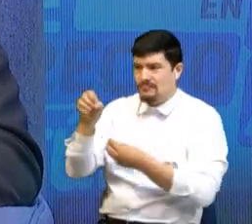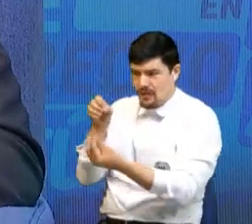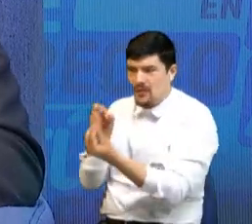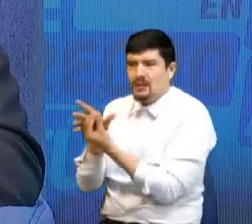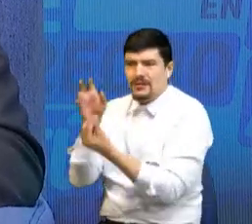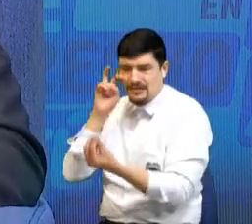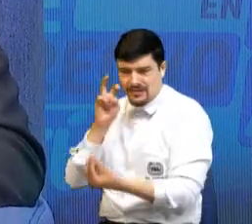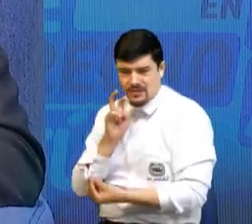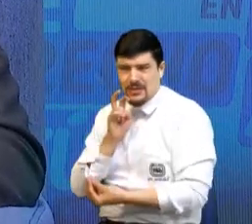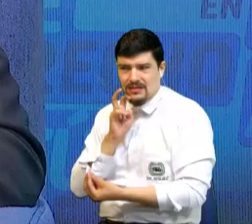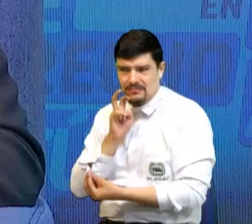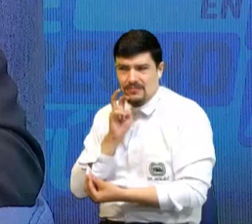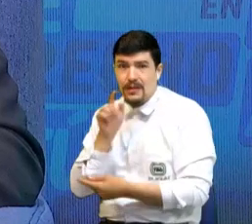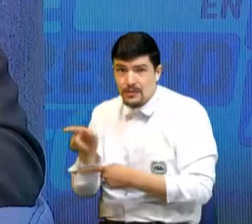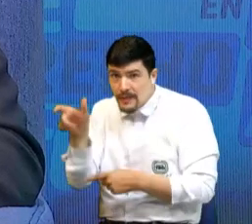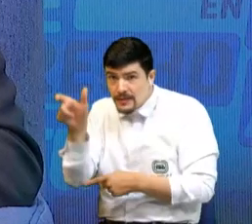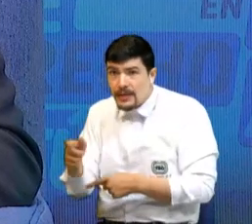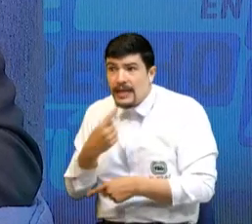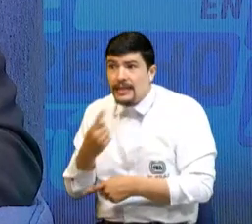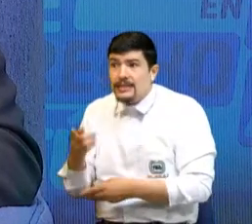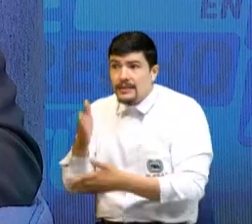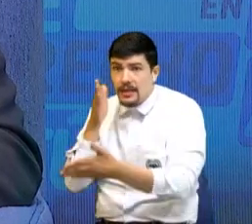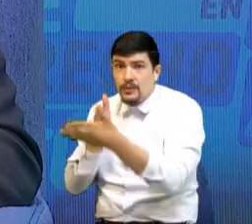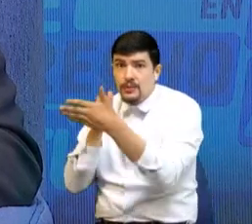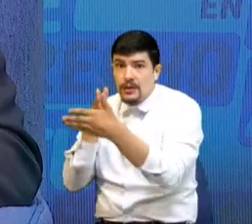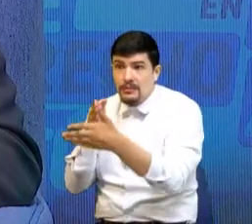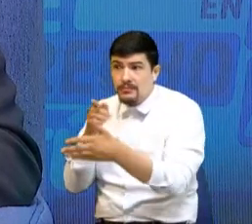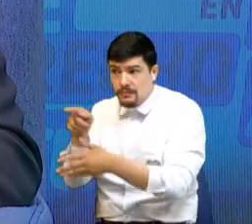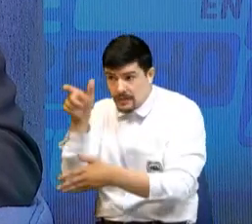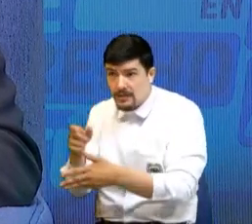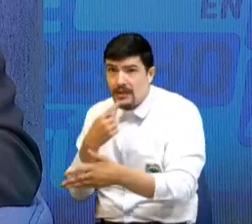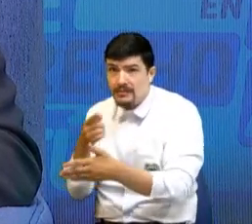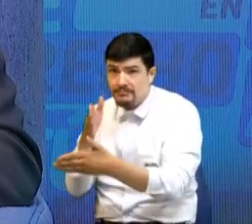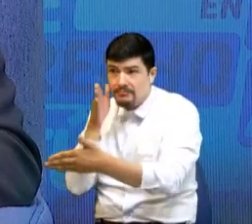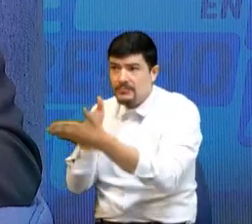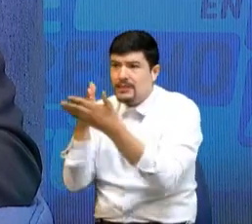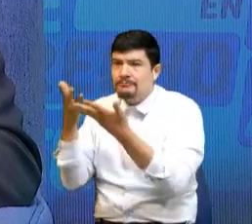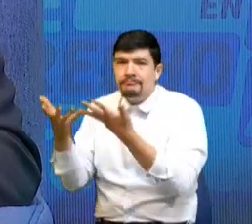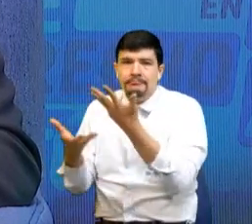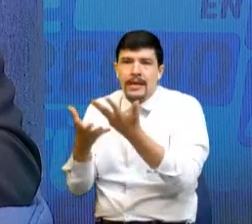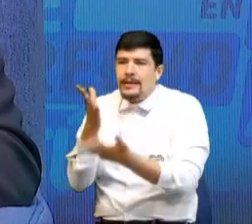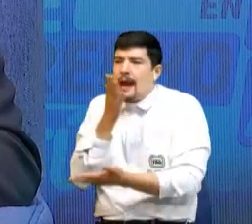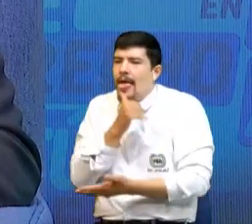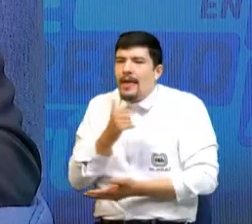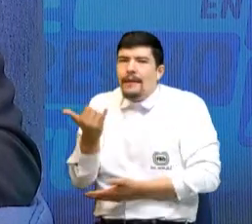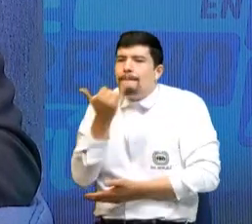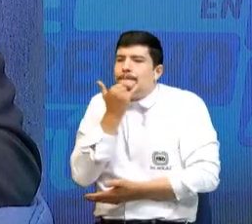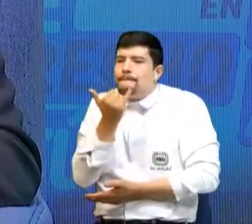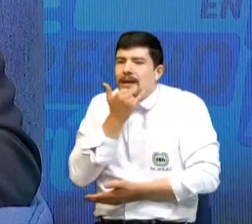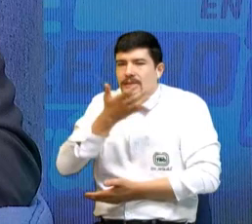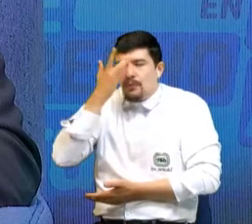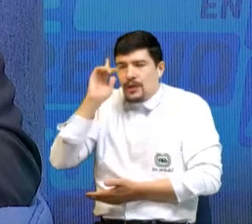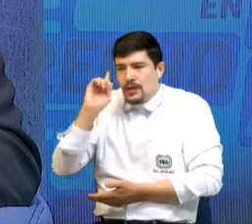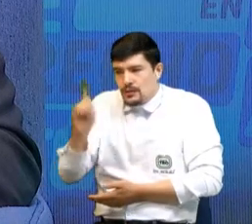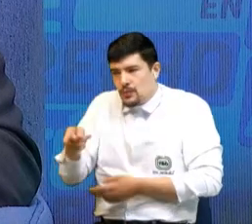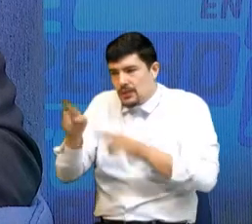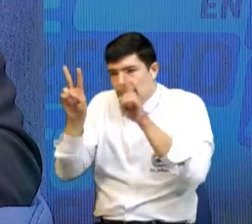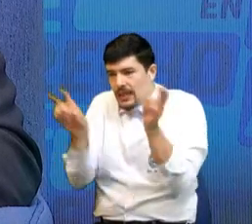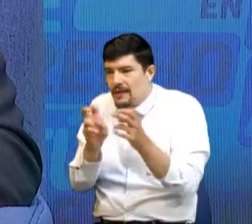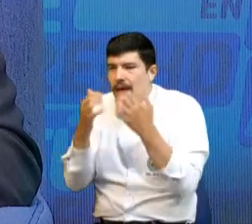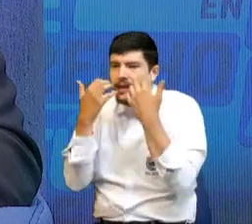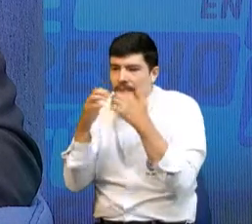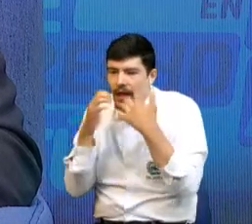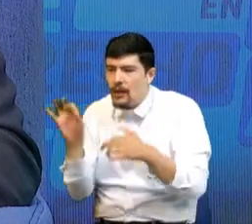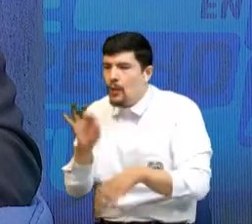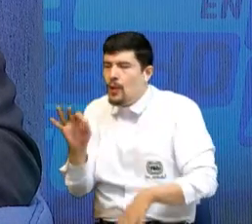denuncia de quien nos habló, se ha quedado impune básicamente por el tema del miedo, por el silencio